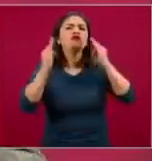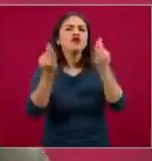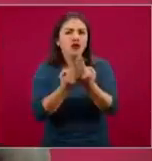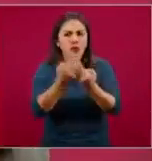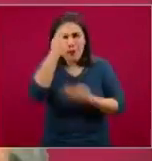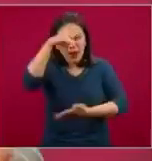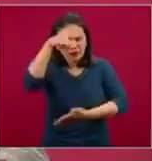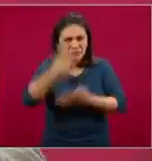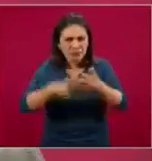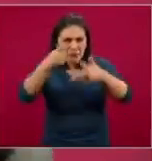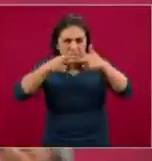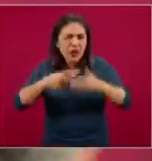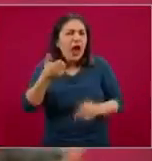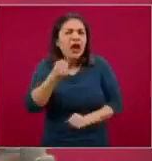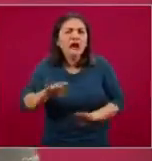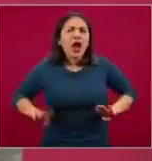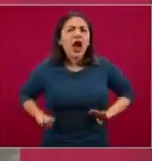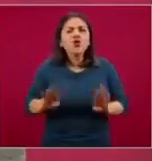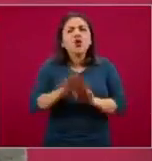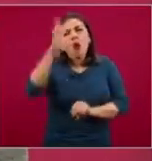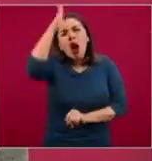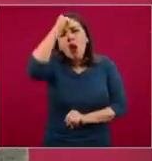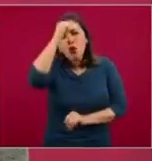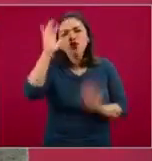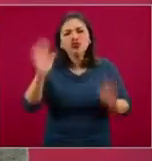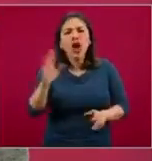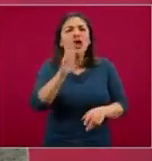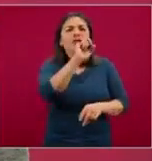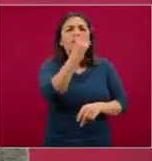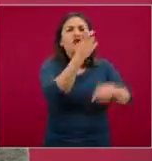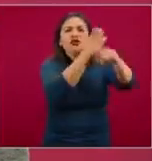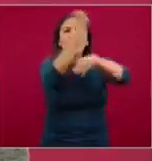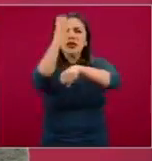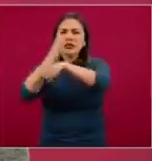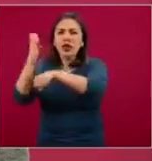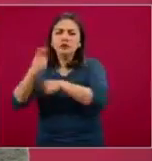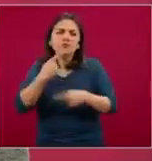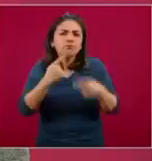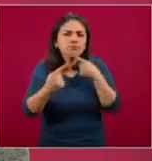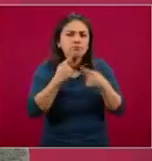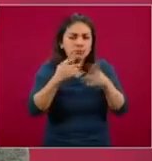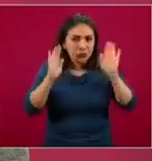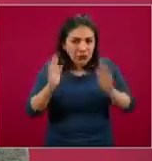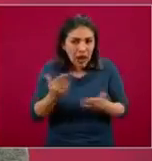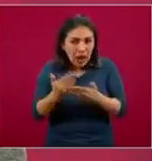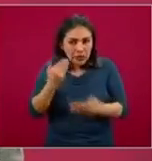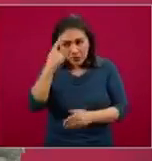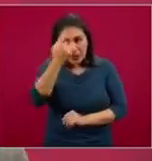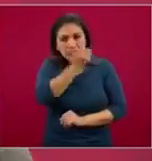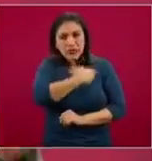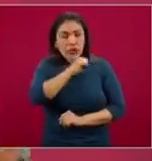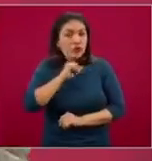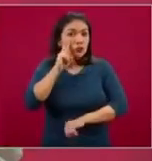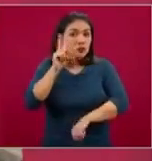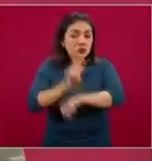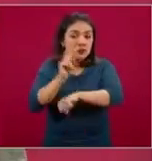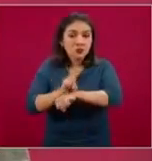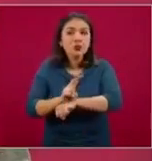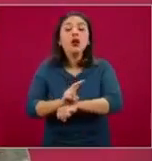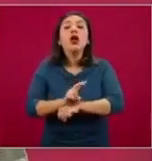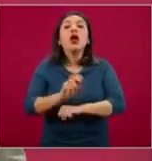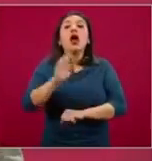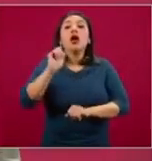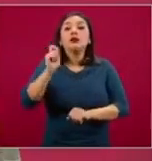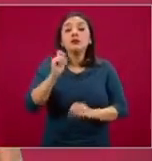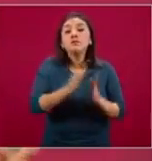de común acuerdo con las 32 autoridades estatales de salud, cuando se amplió a 10